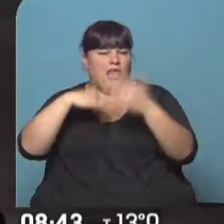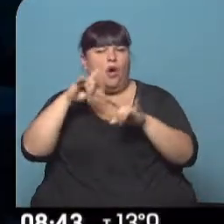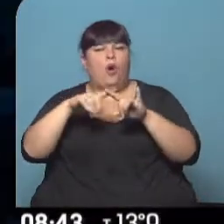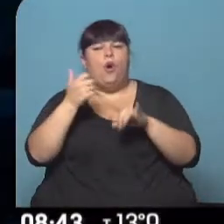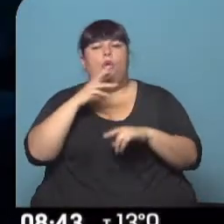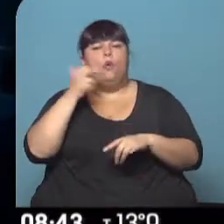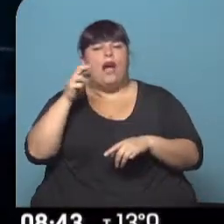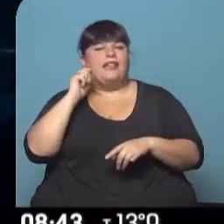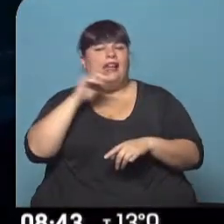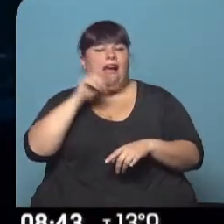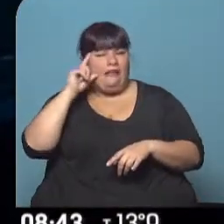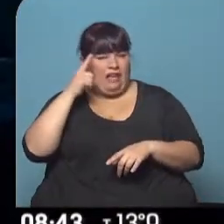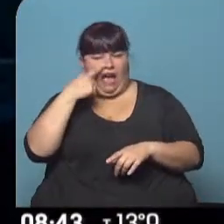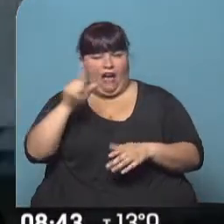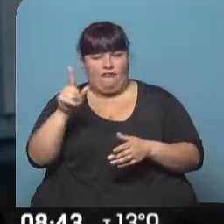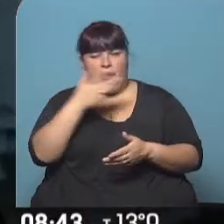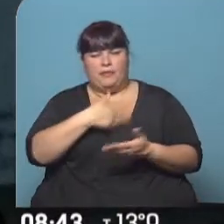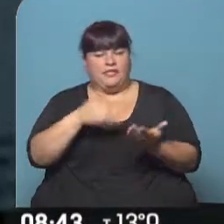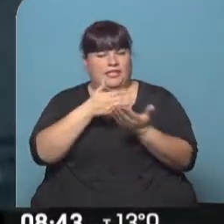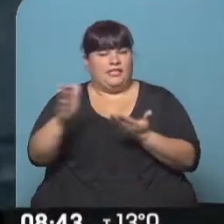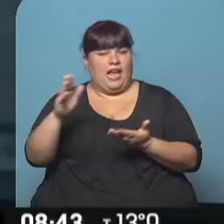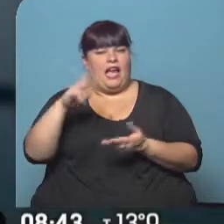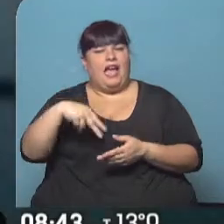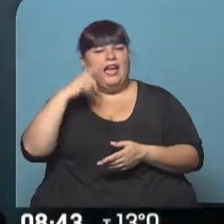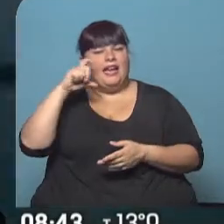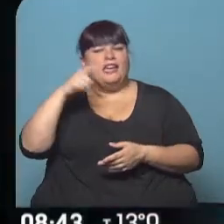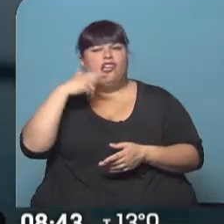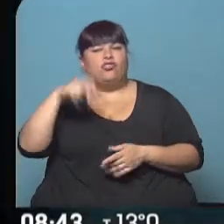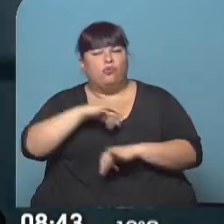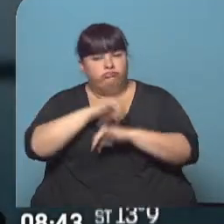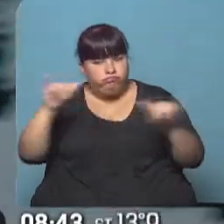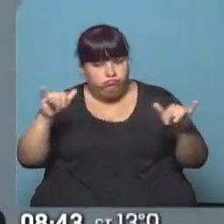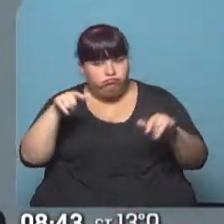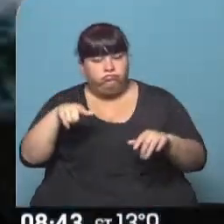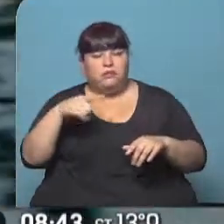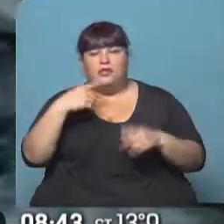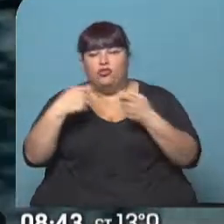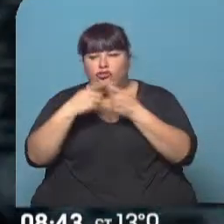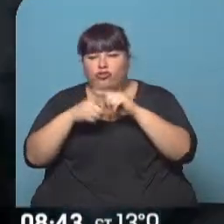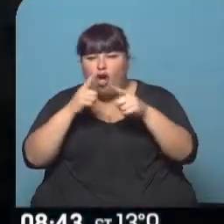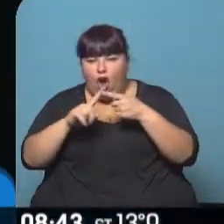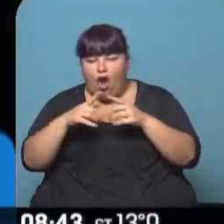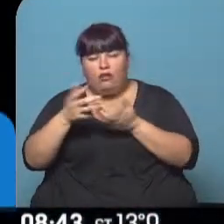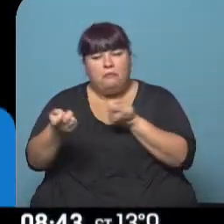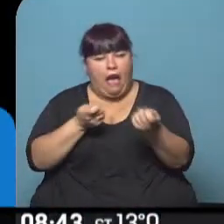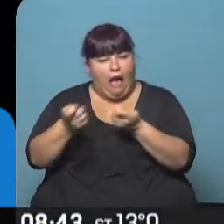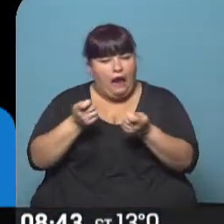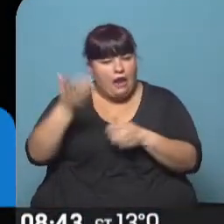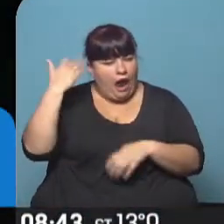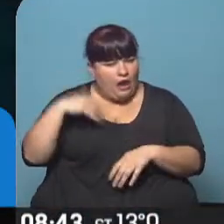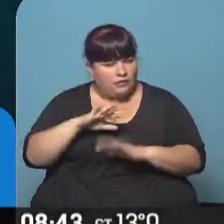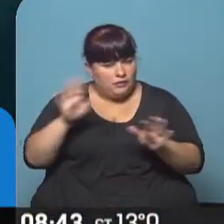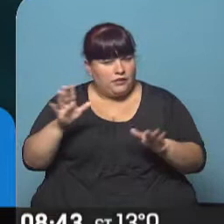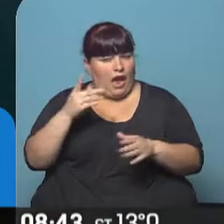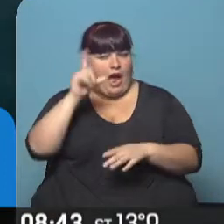Watergate, que terminó sacando de la presidencia a Richard Nixon una vez que se conoció la conspiración que había y la maniobra que habían hecho